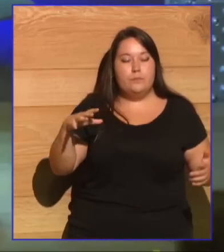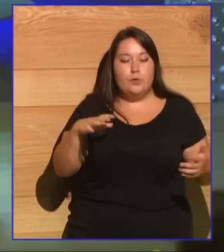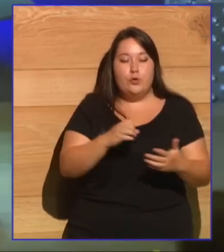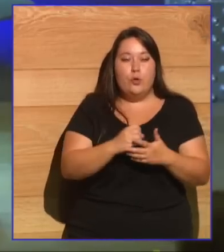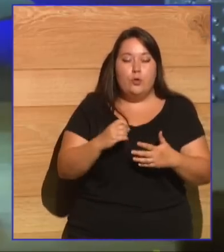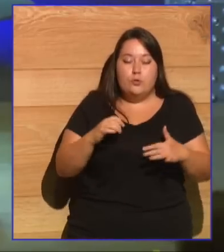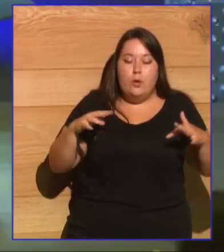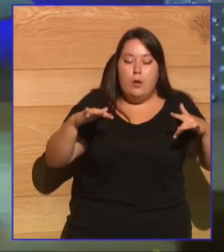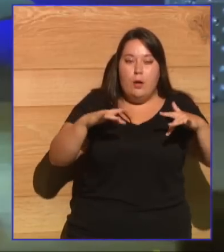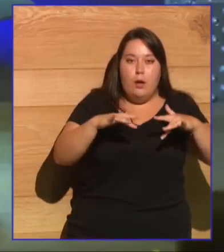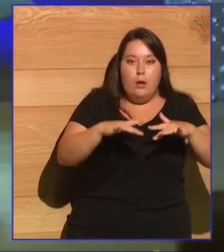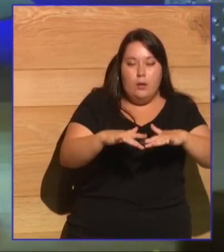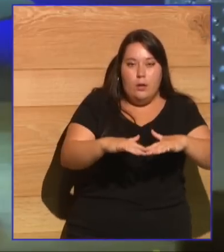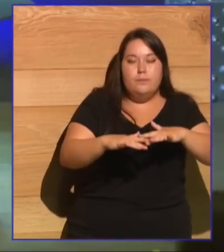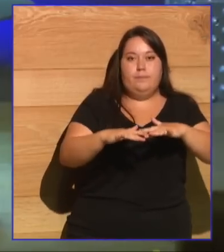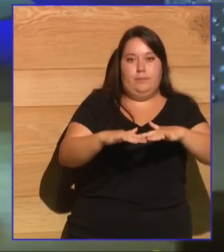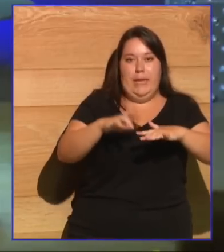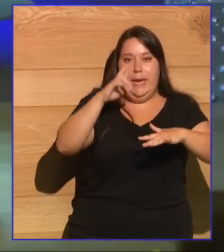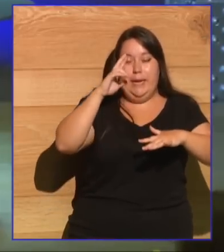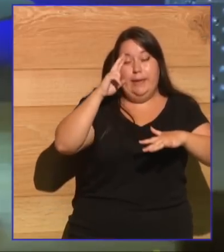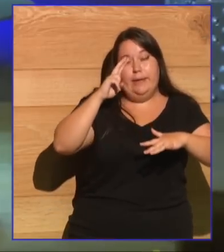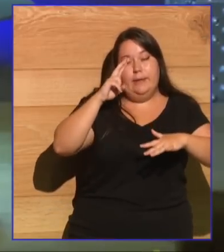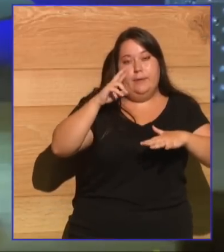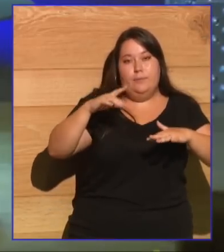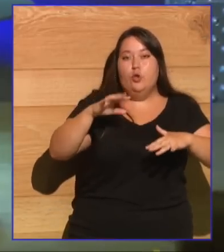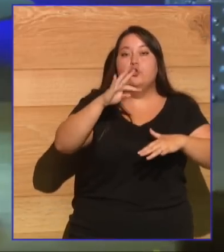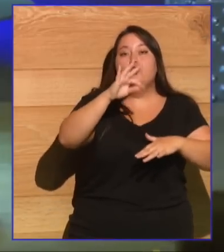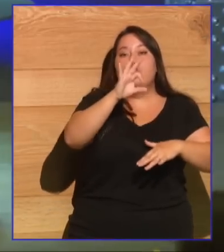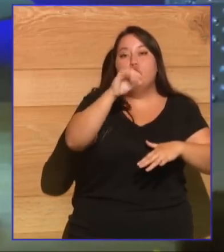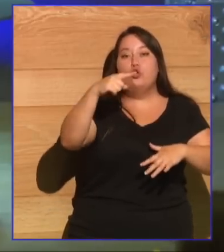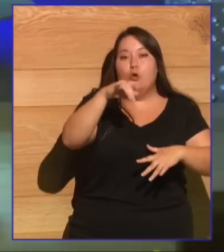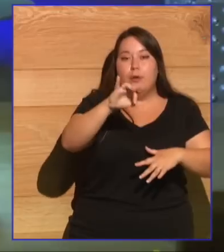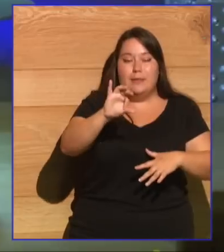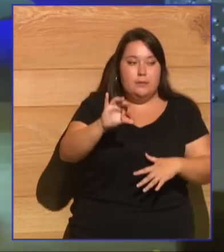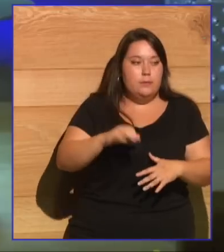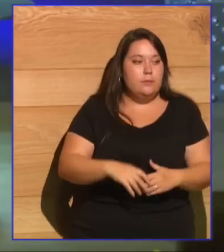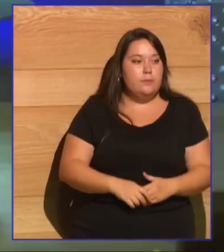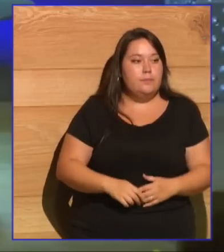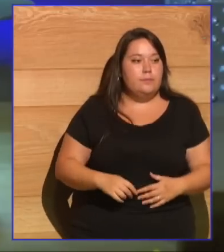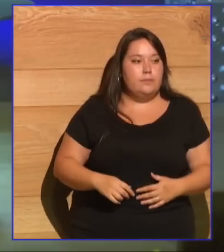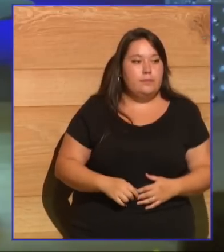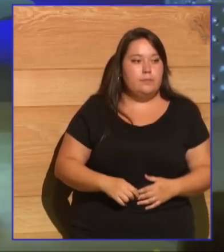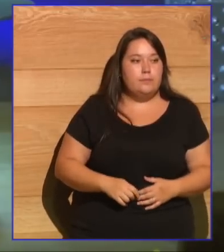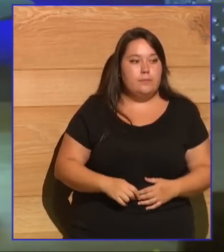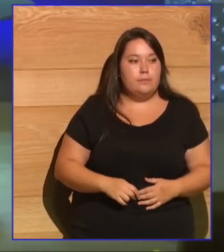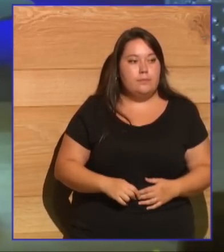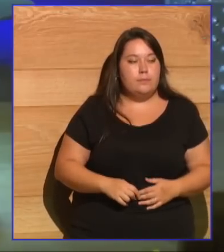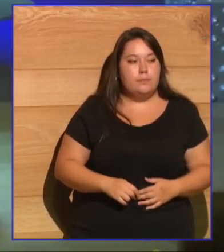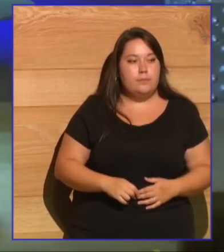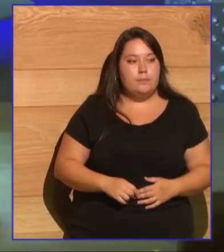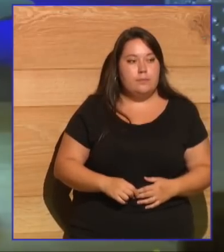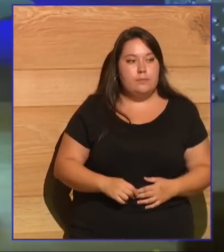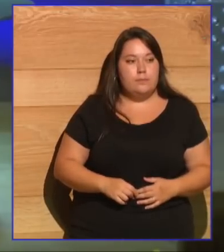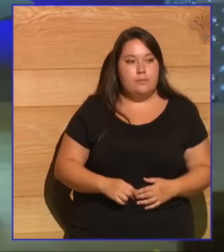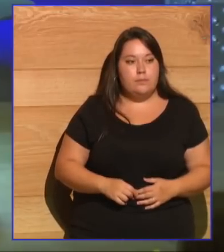reunidos la secta allí con todos atrabiliarios hay violentos los rockies hay cientos de ellos ahí en la brutal a la secta